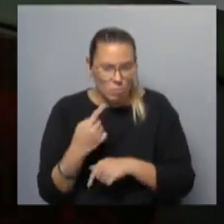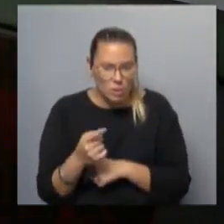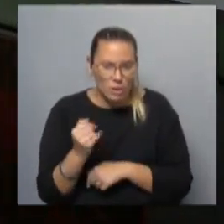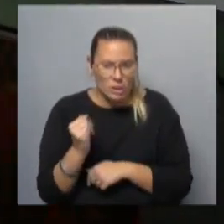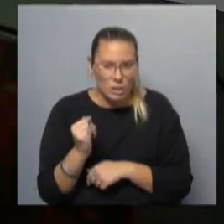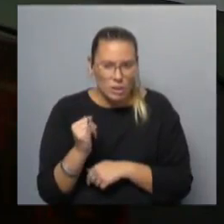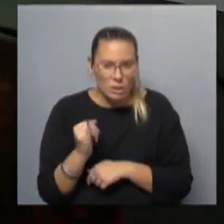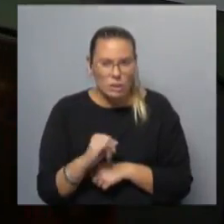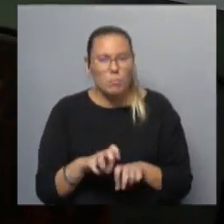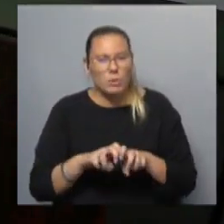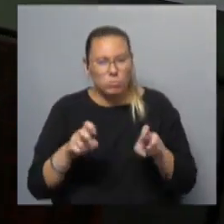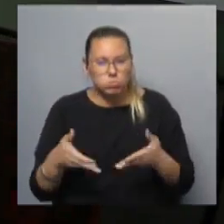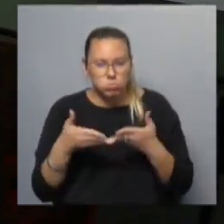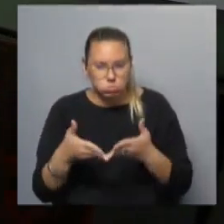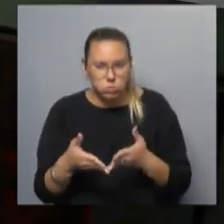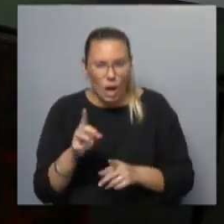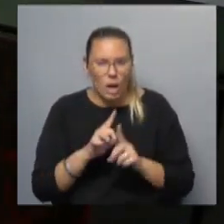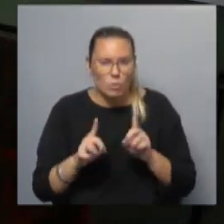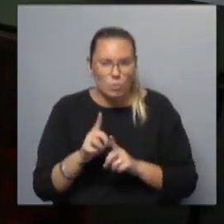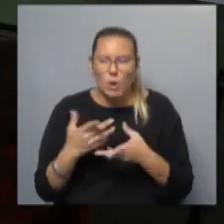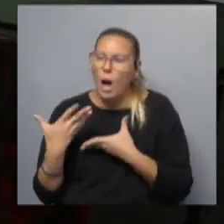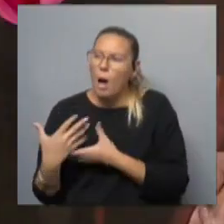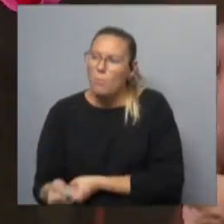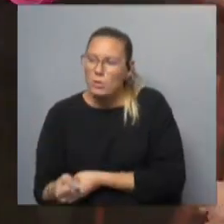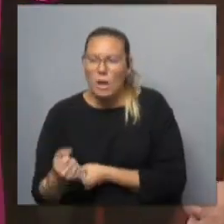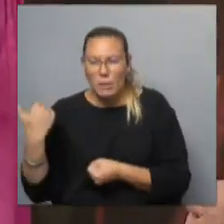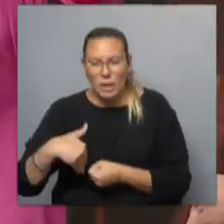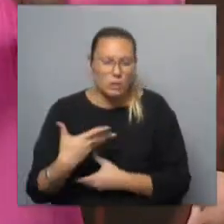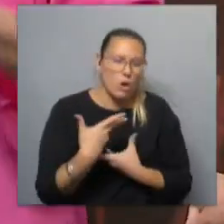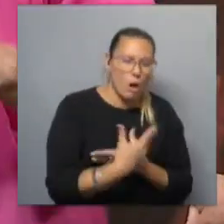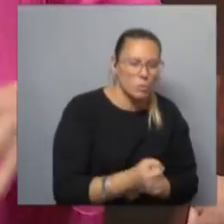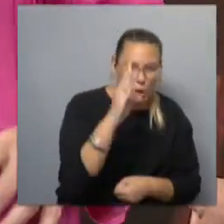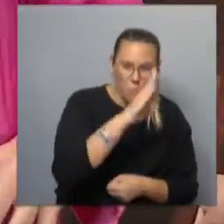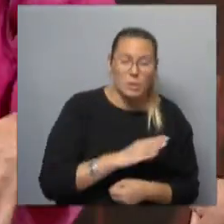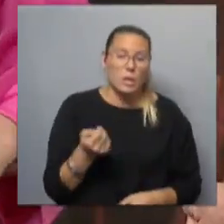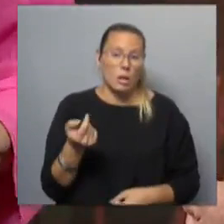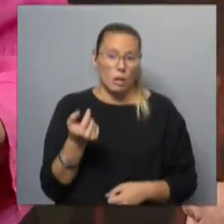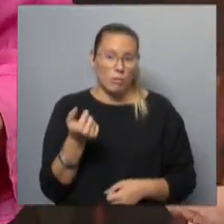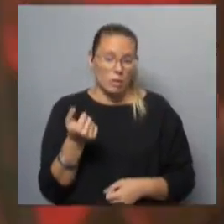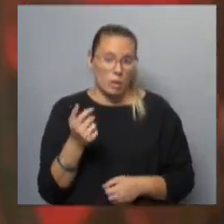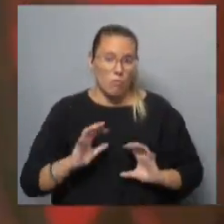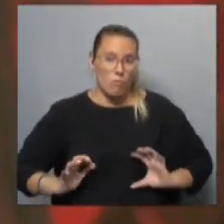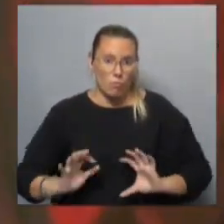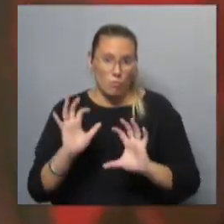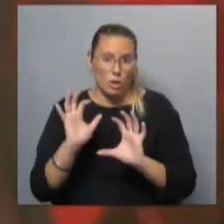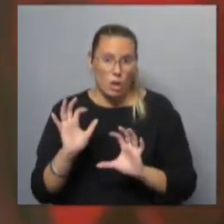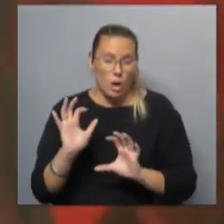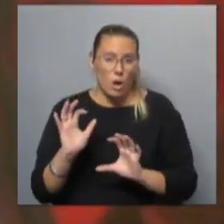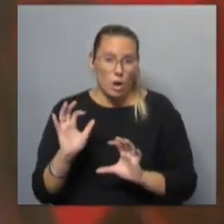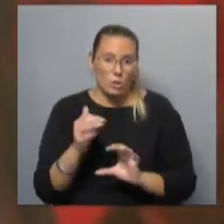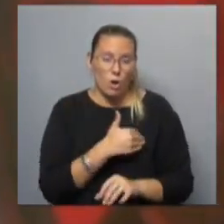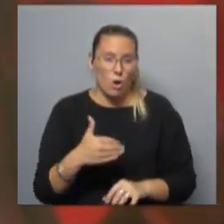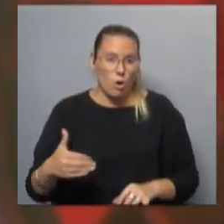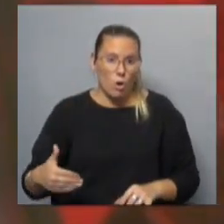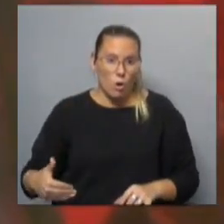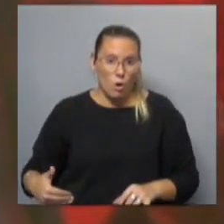ese es uno de los episodios más complicados? Porque unos eran pro-argentinos y otros pro-brasileños. Claro, Rivera era funcionario del gobierno de Brasil, era